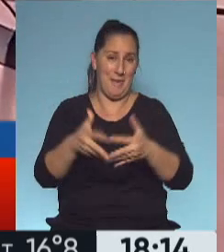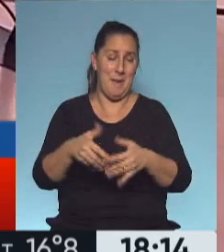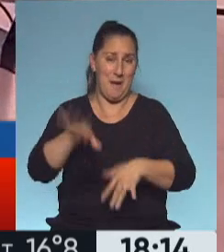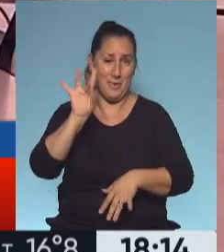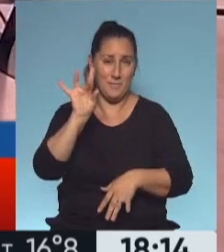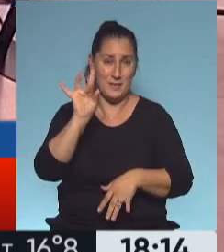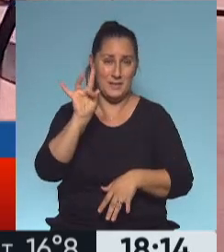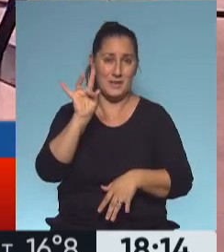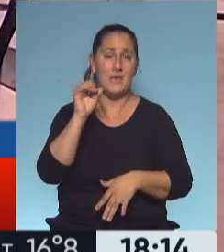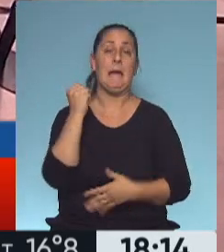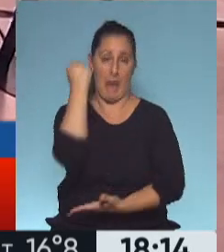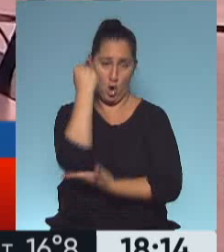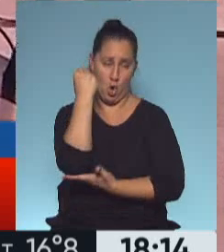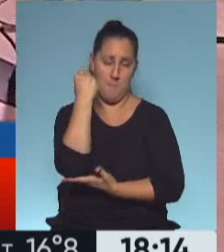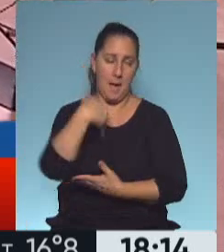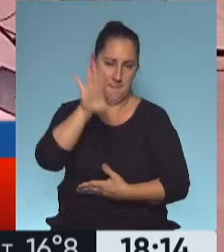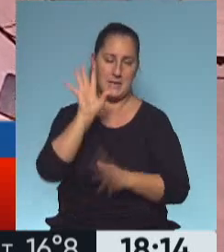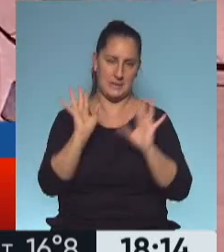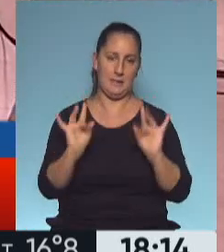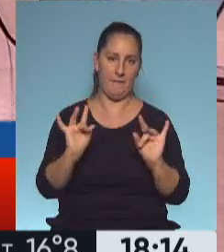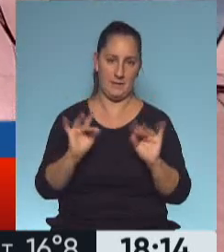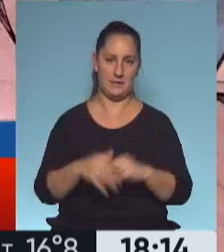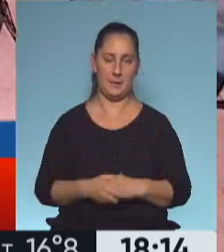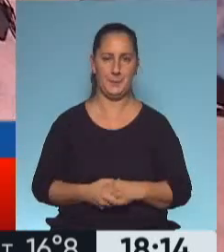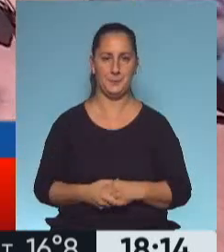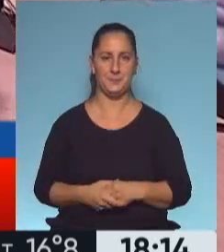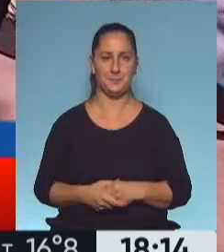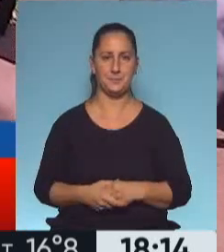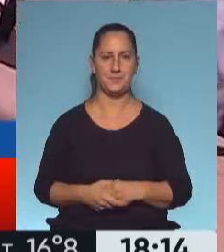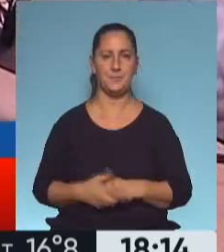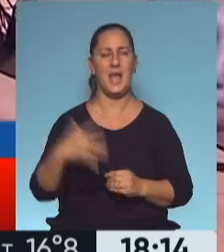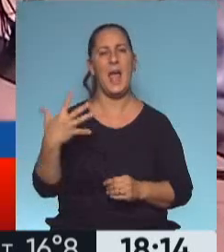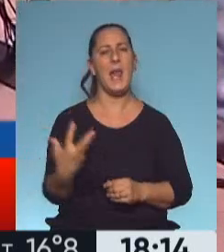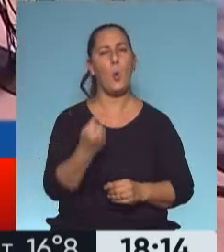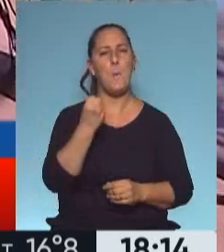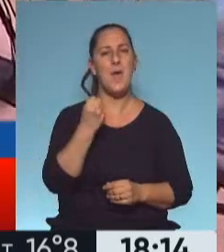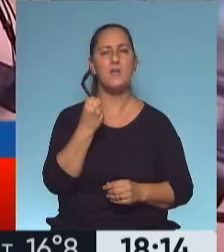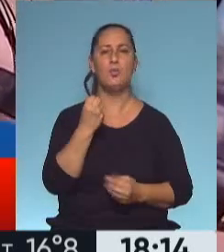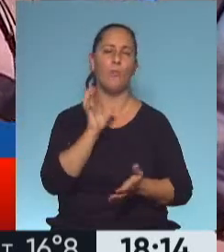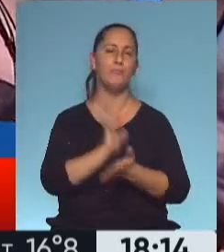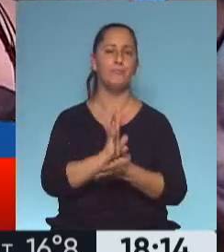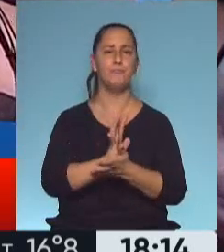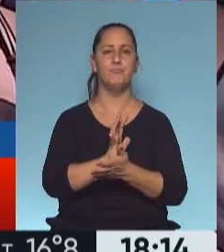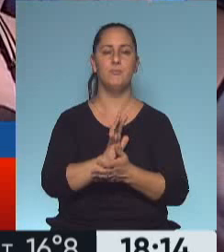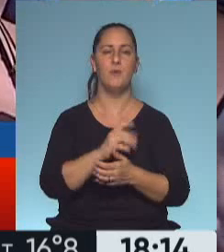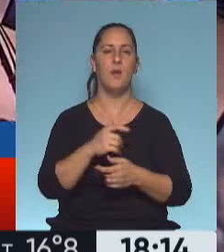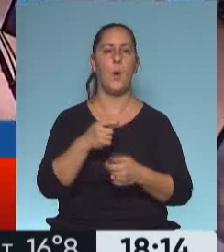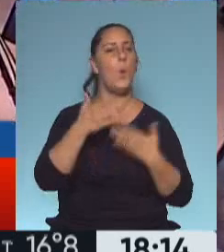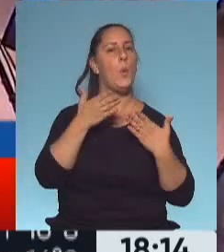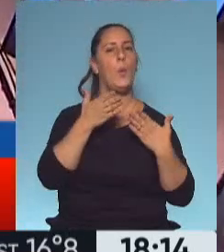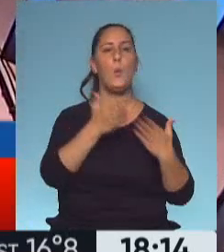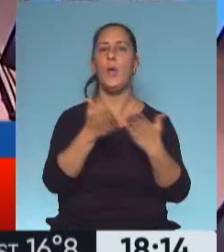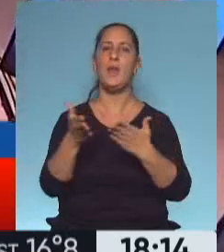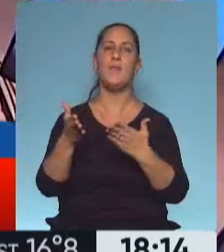por supuesto que enfrenta mayores dificultades, pero una recuperación que no genera